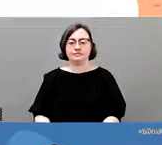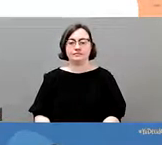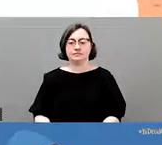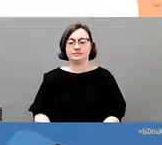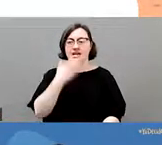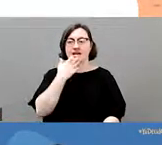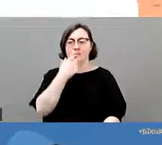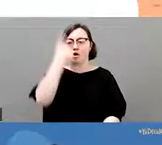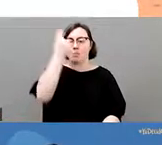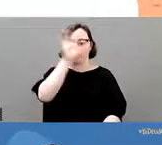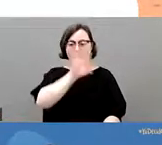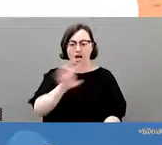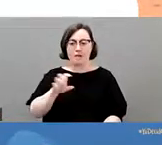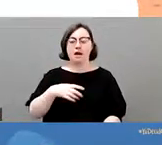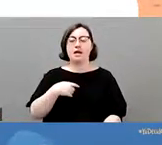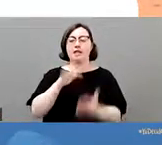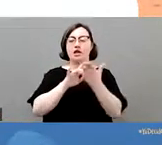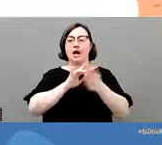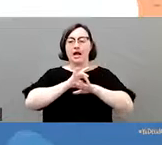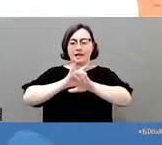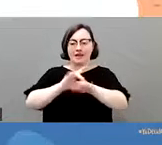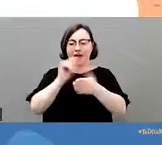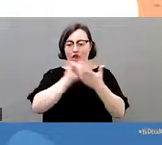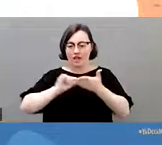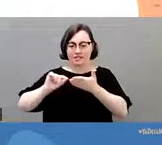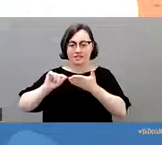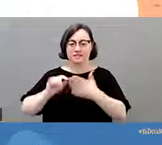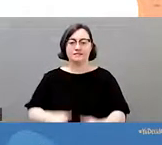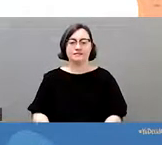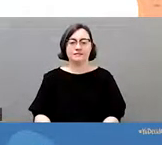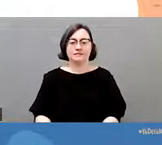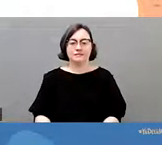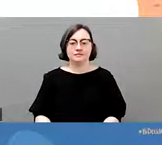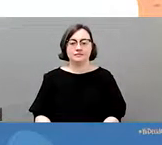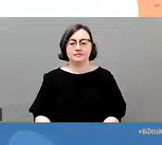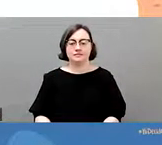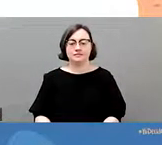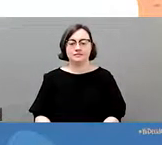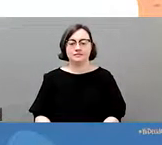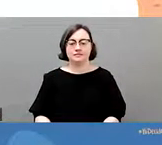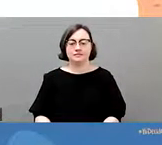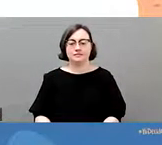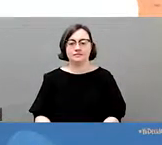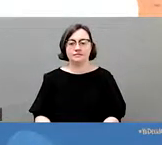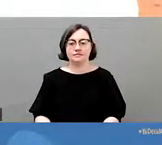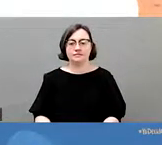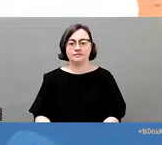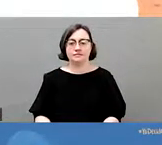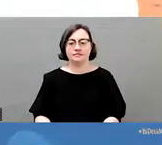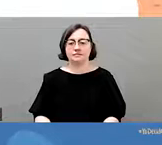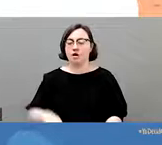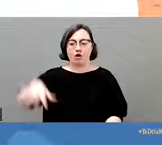Como pictogramas, indicadores. En todas partes. Y luego, en todas